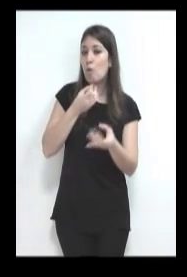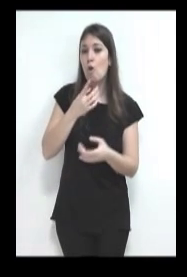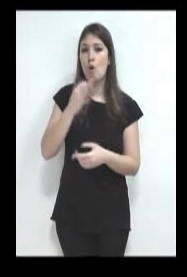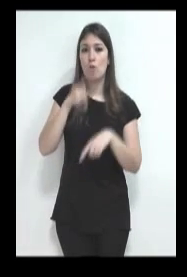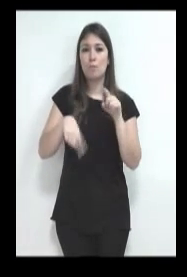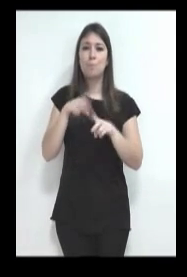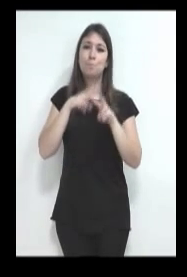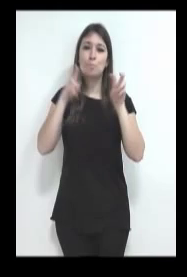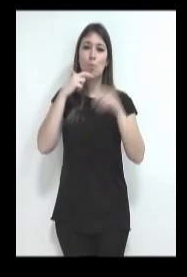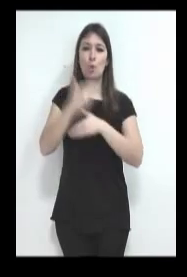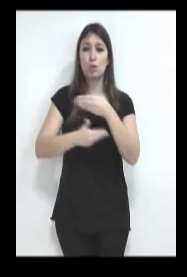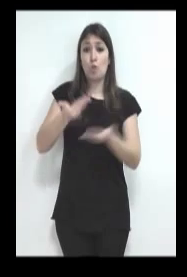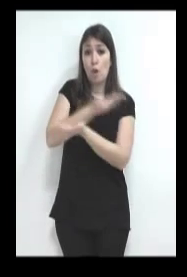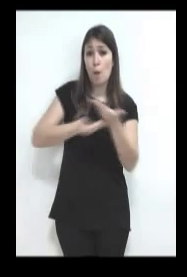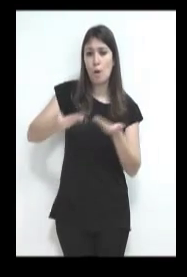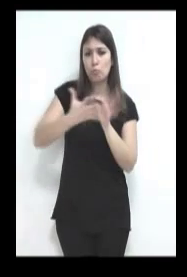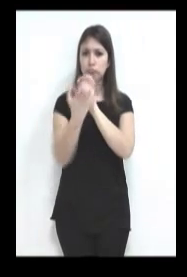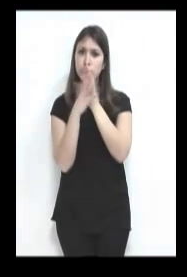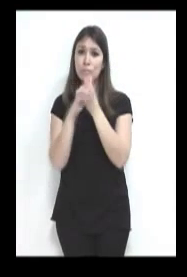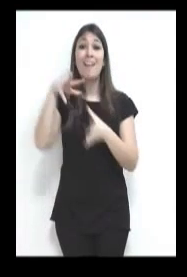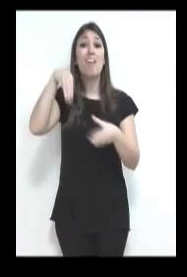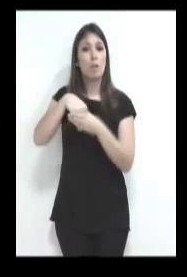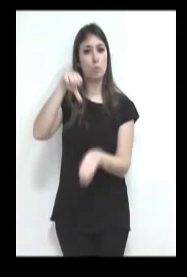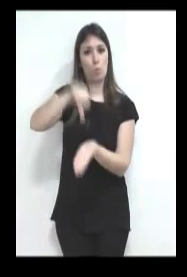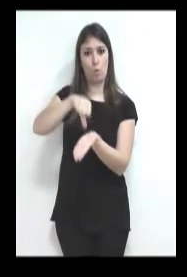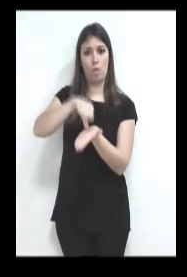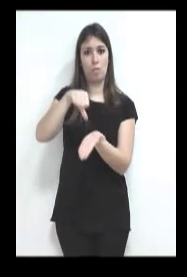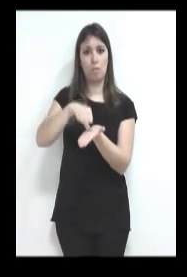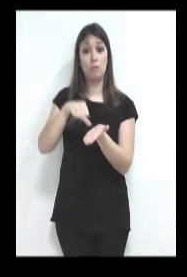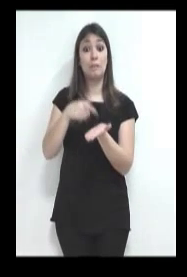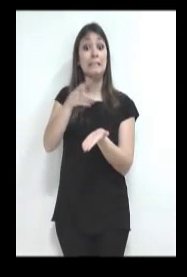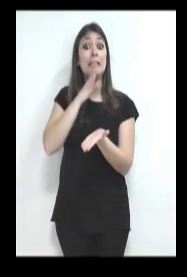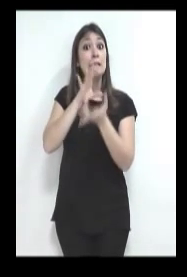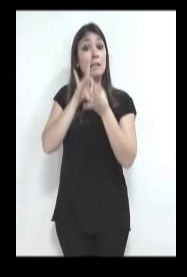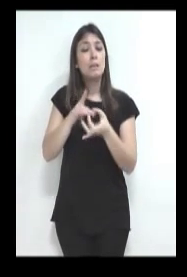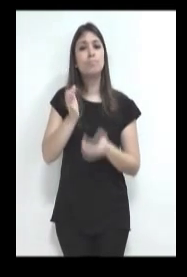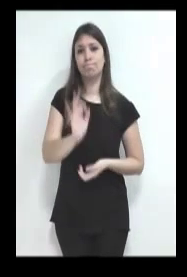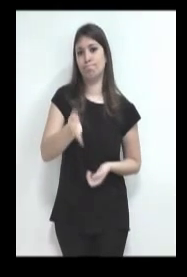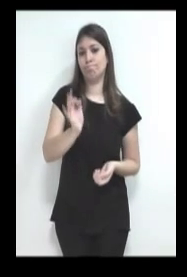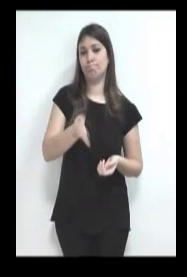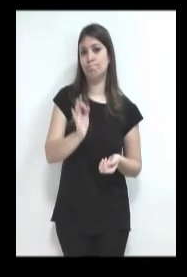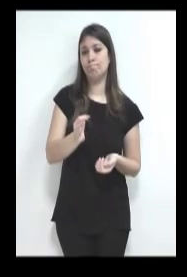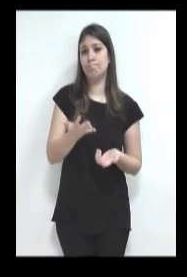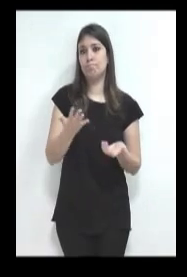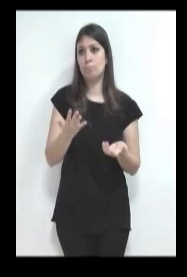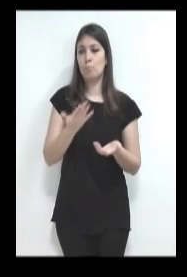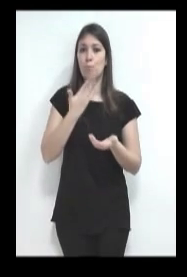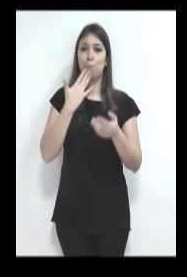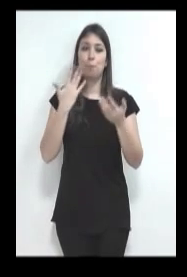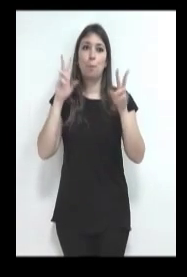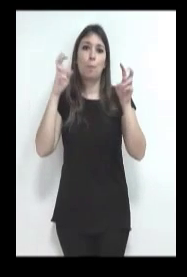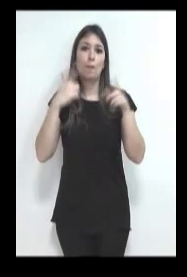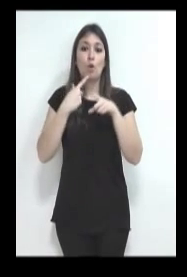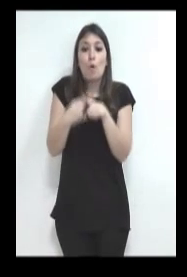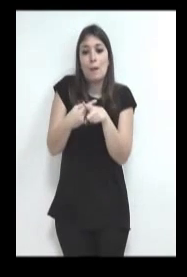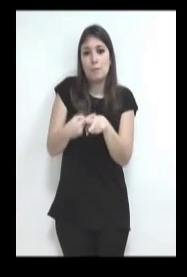de colaboración, de cooperación dentro de la ciudad. Y bueno, en ese sentido sí que es cierto, ¿no?, que